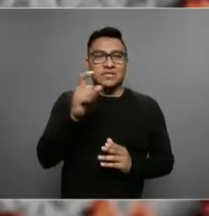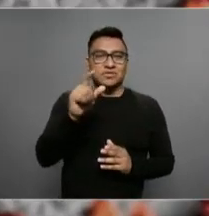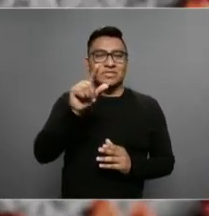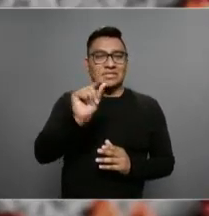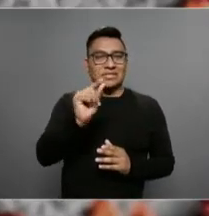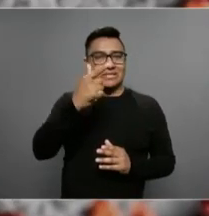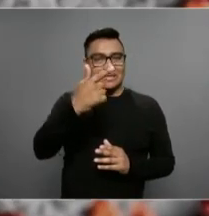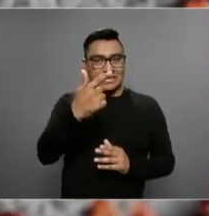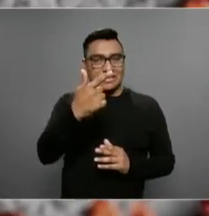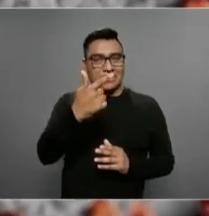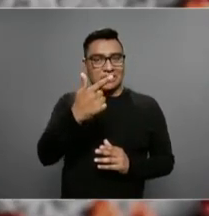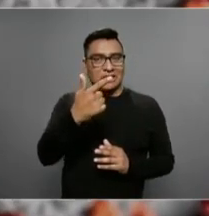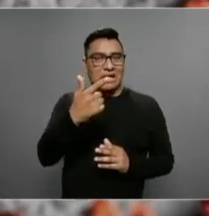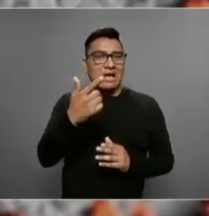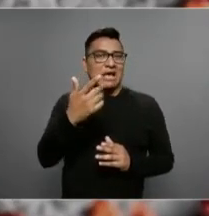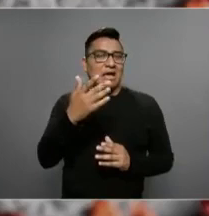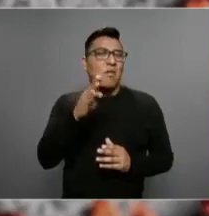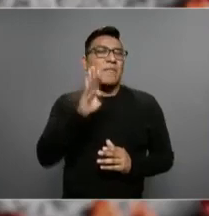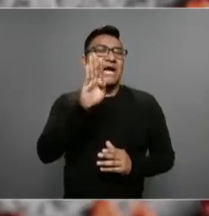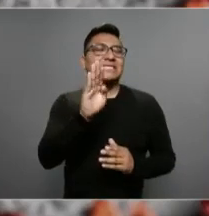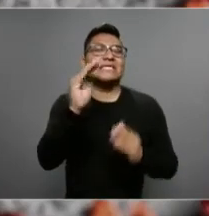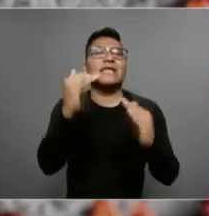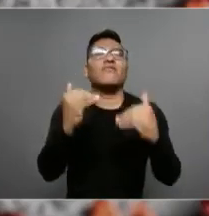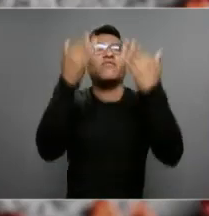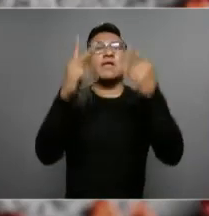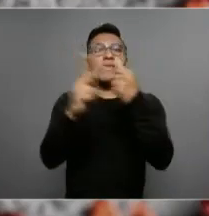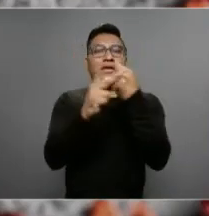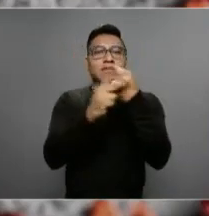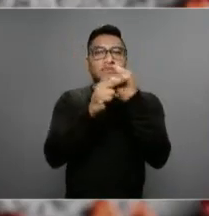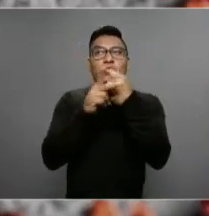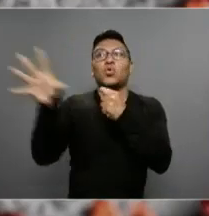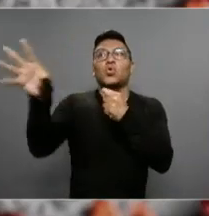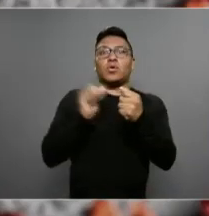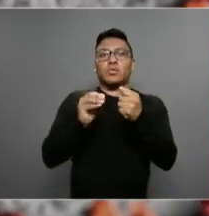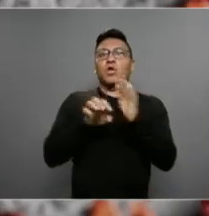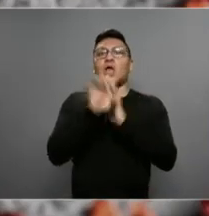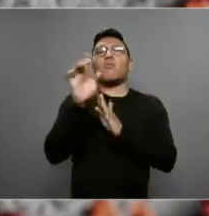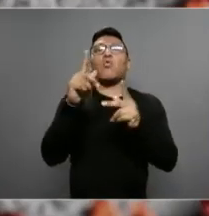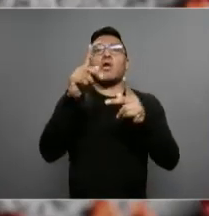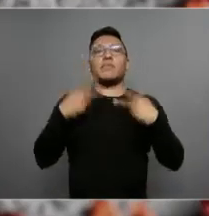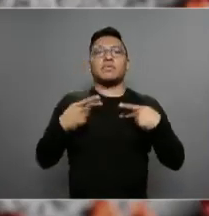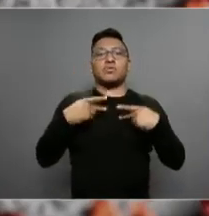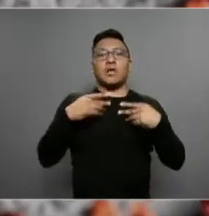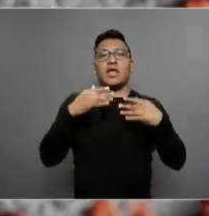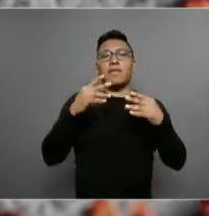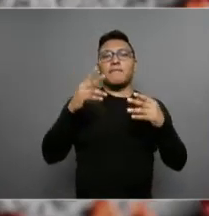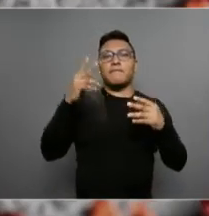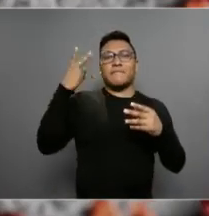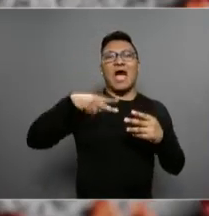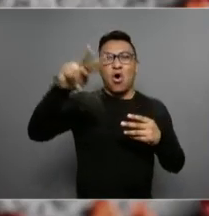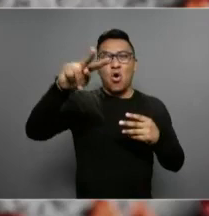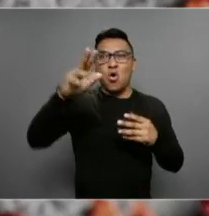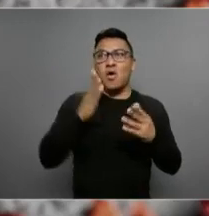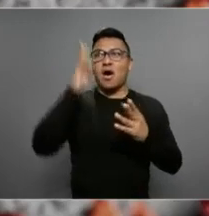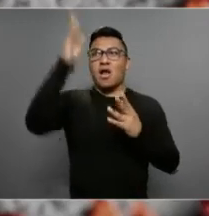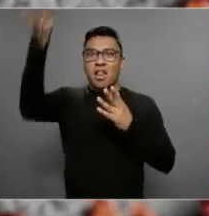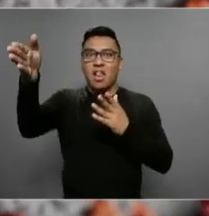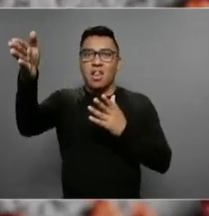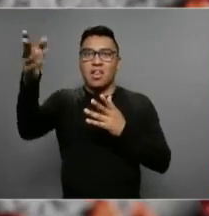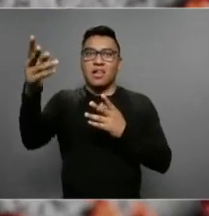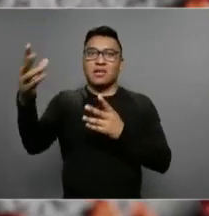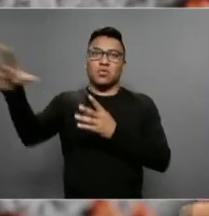177 fueron asociados a importación. Esto quiere decir que la persona tuvo contacto con alguien que viajó, y sin